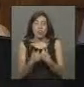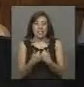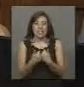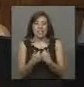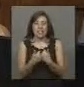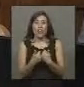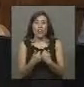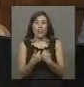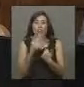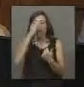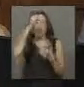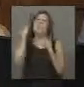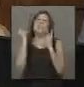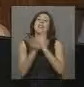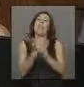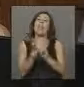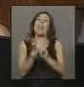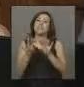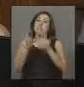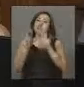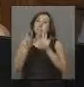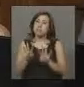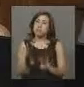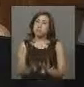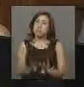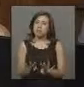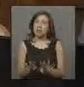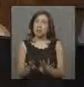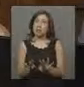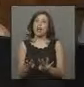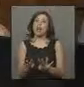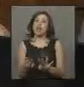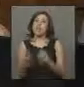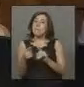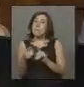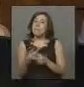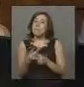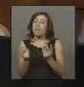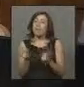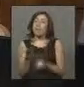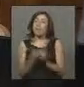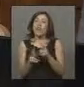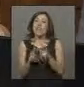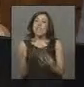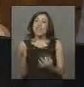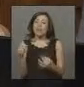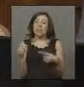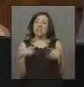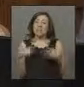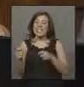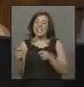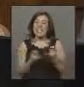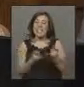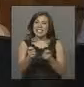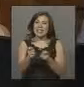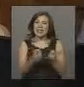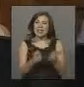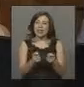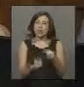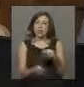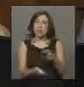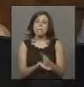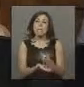acá, elaborar de manera participativa y pública un nuevo instrumento de gestión municipal, el